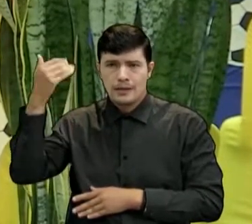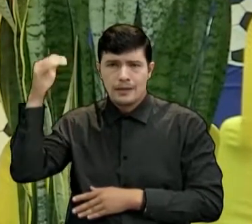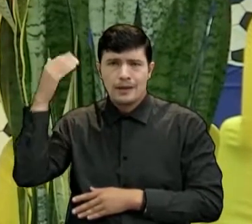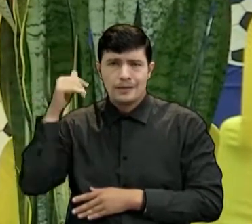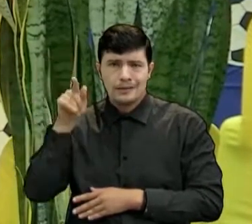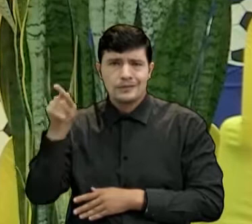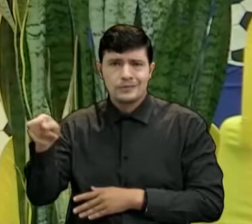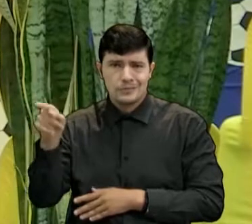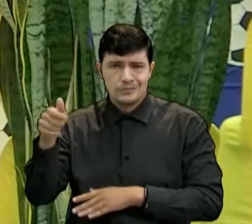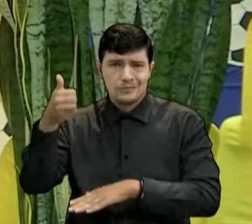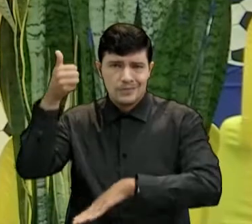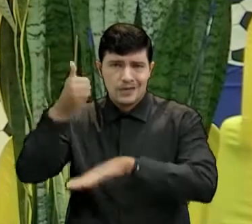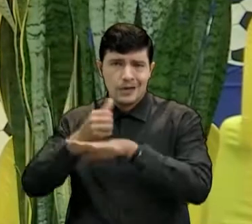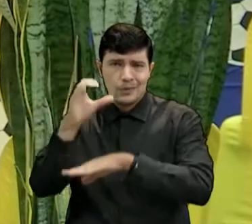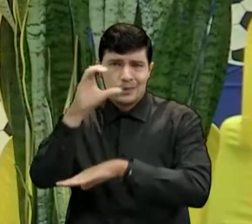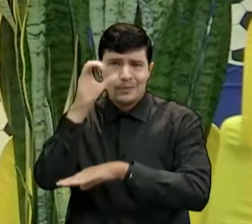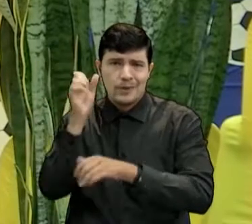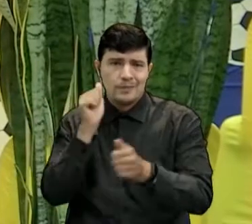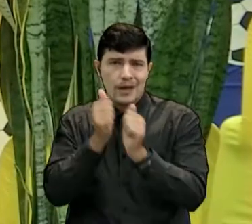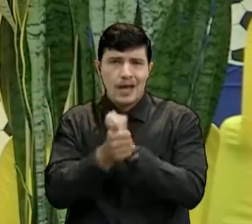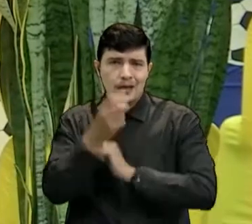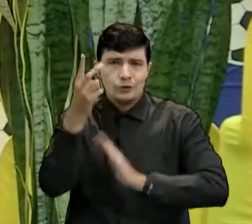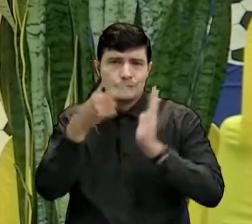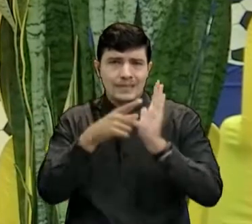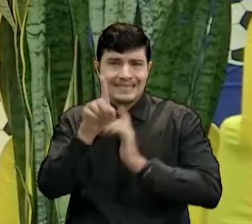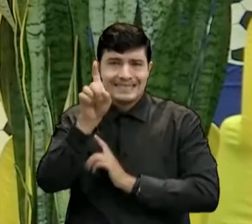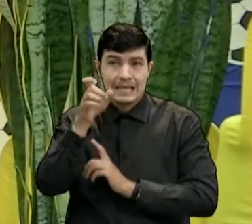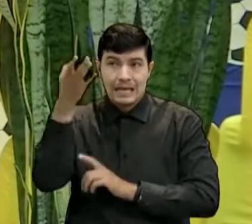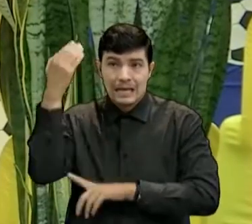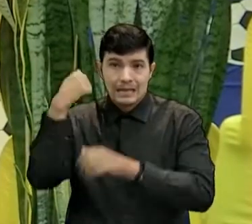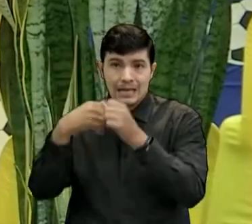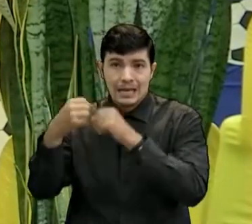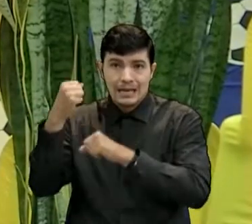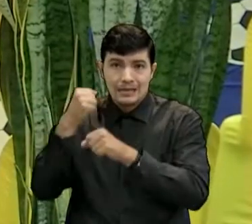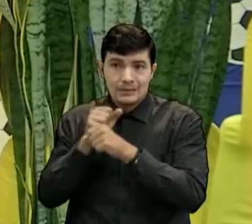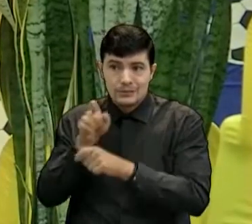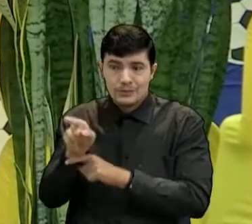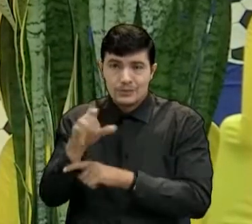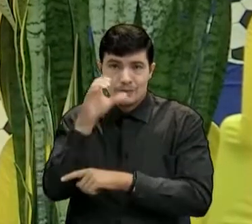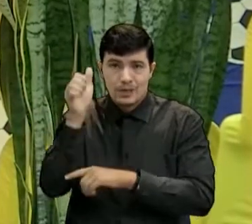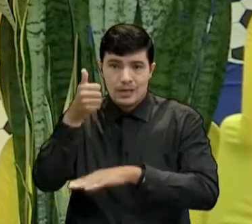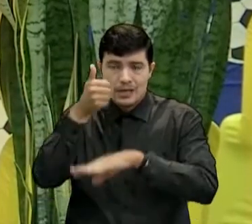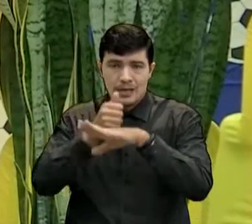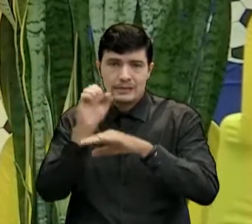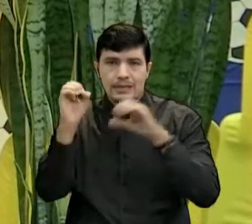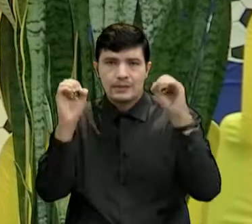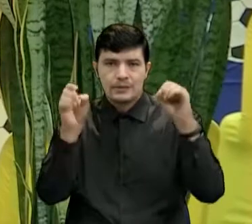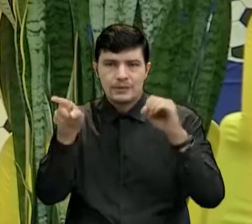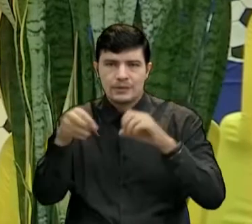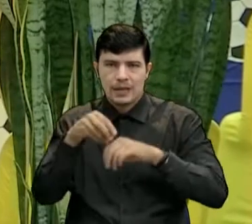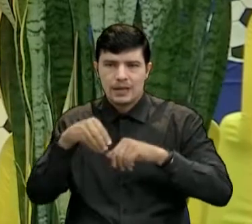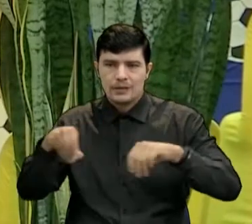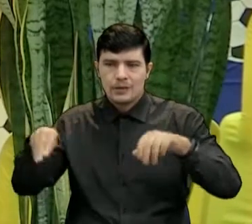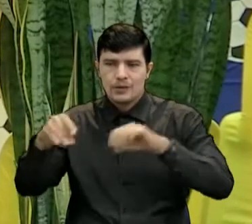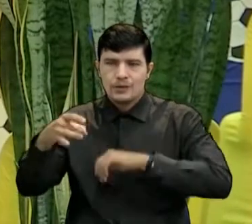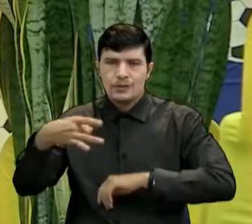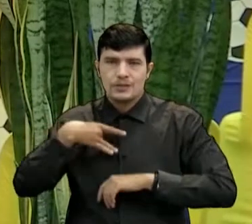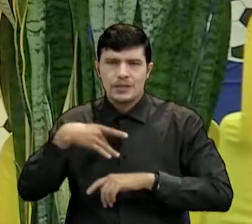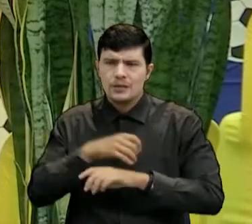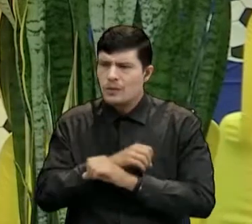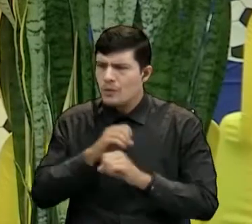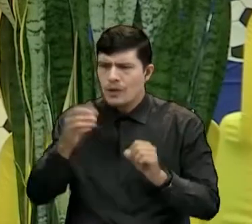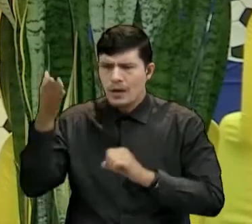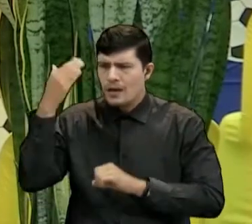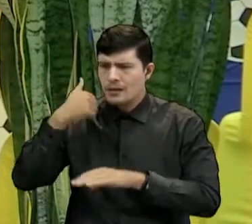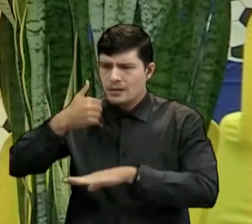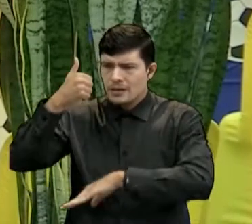eliminatoria rumbo al Campeonato Mundial del 2006. De hecho, en aquella ocasión, dirigiendo a Colombia, empató 0-0 en territorio chileno. No ha dirigido nunca a